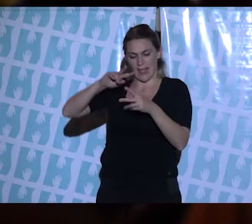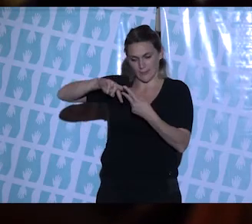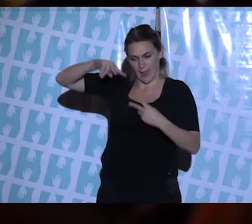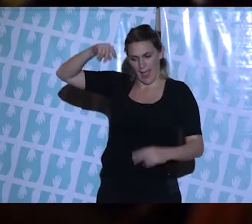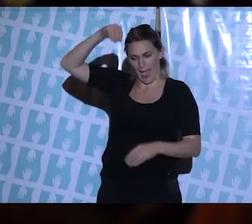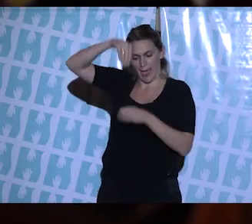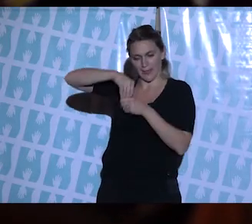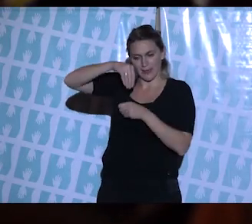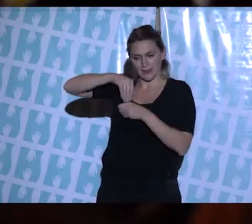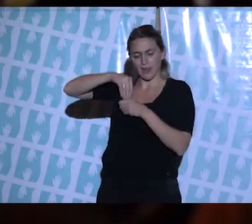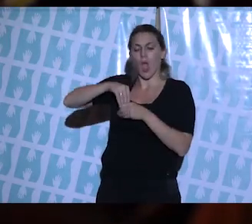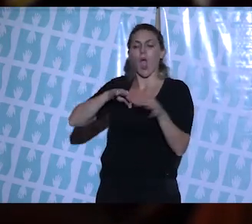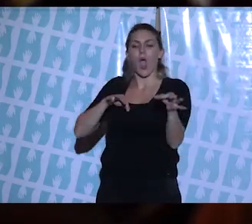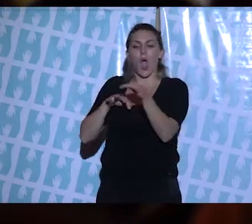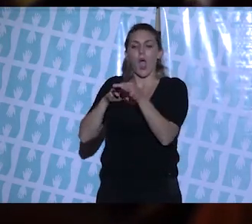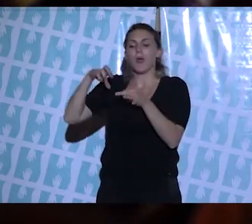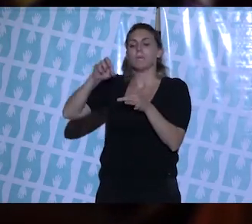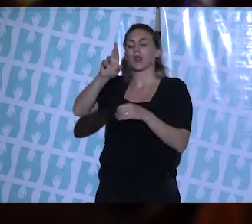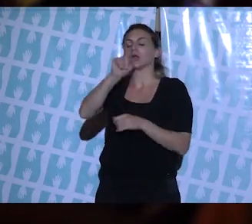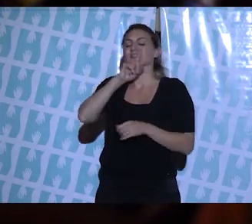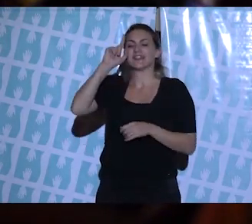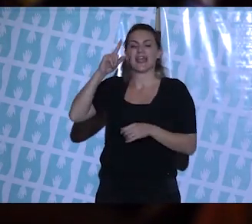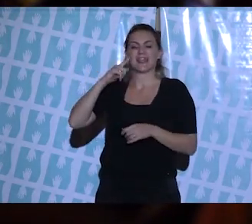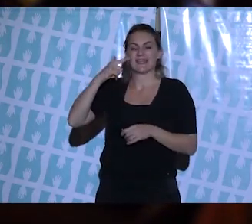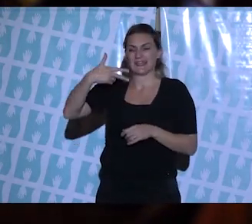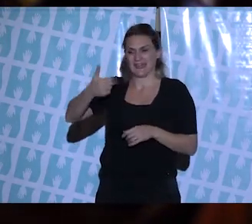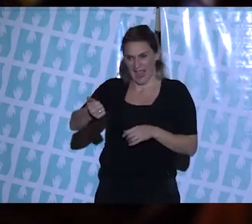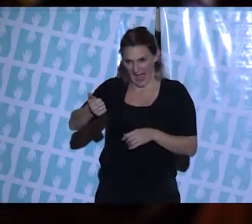que se llama alfa, y ya van a ver la importancia de esto,